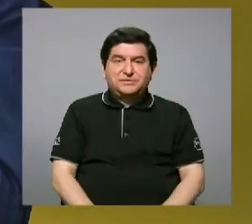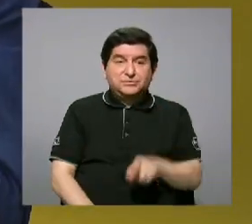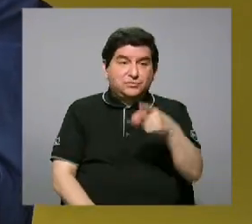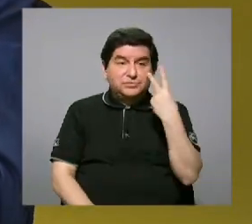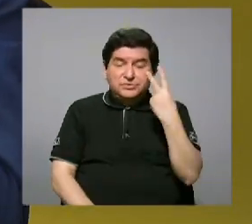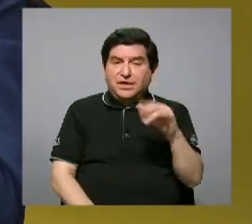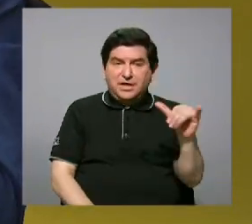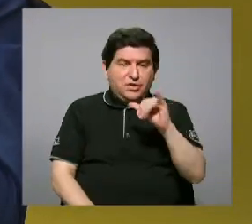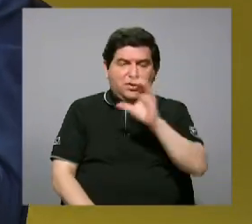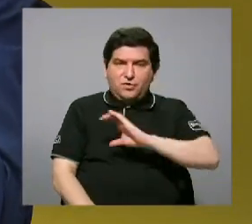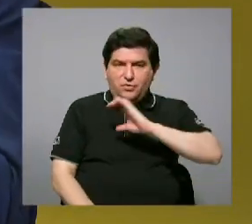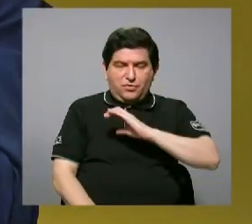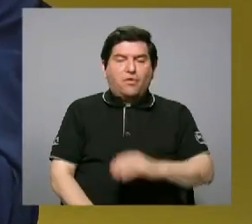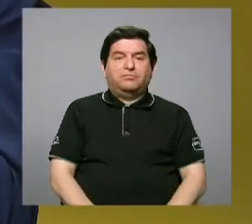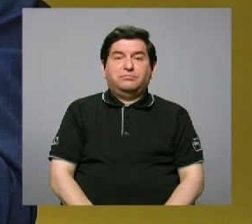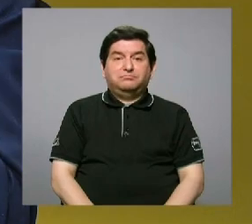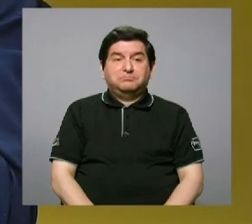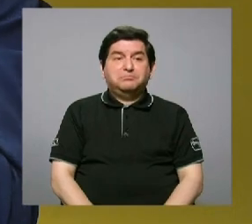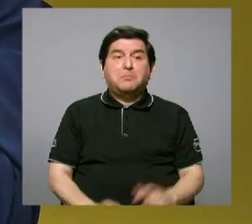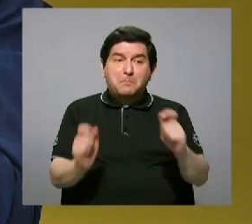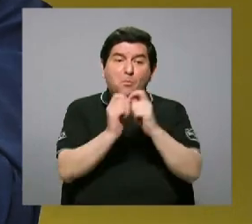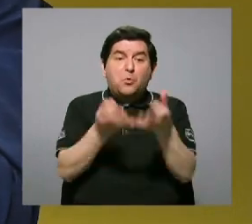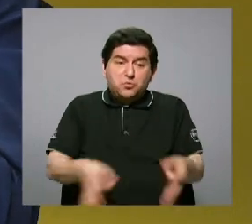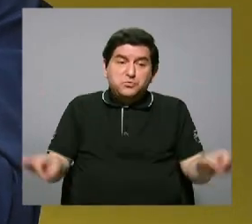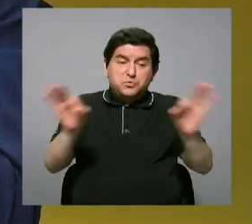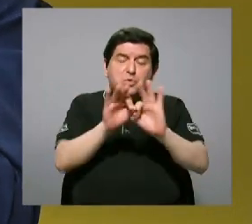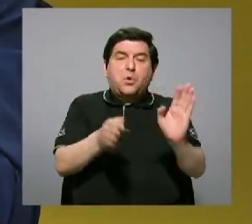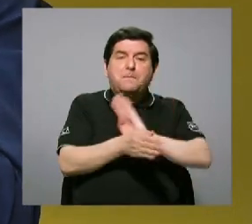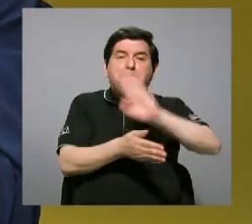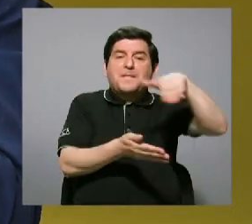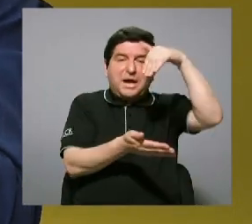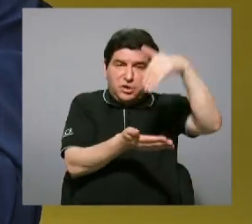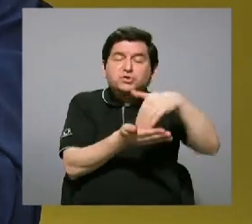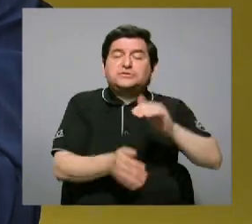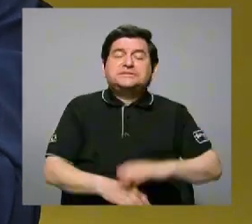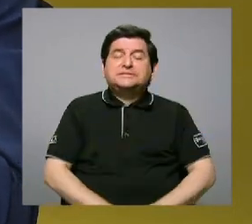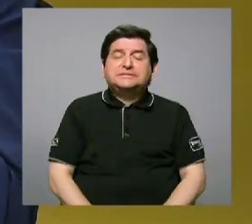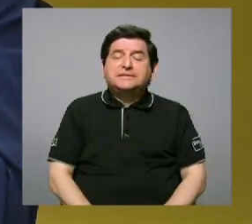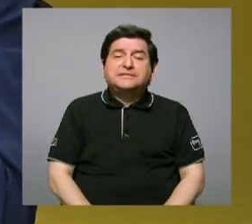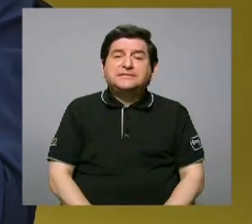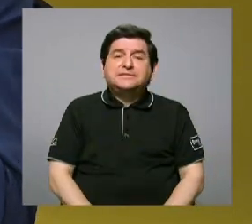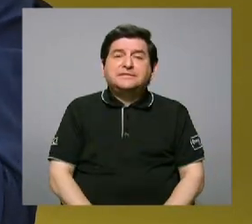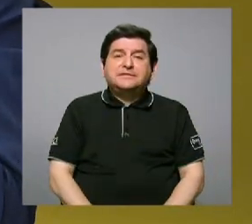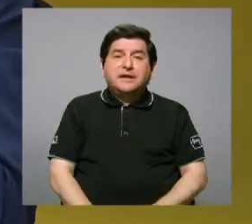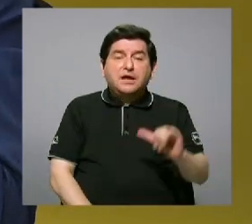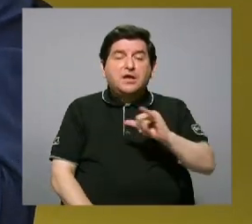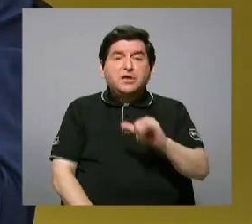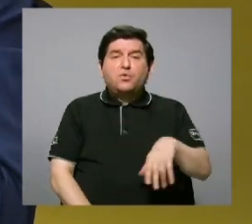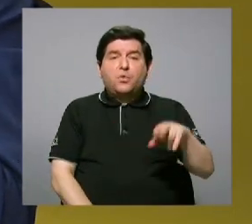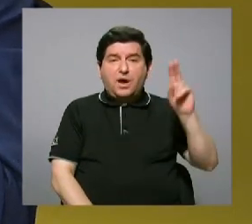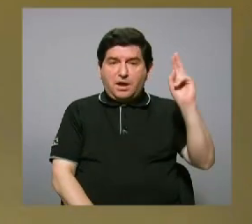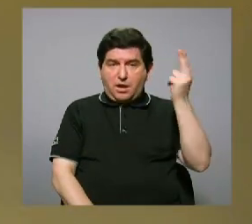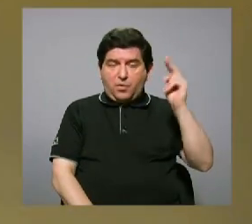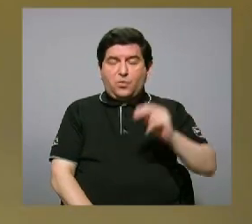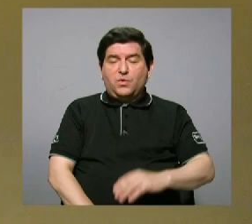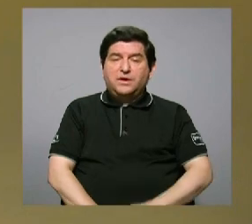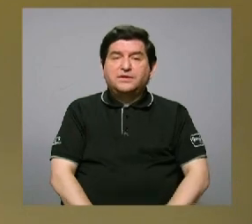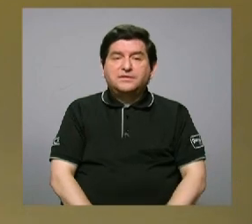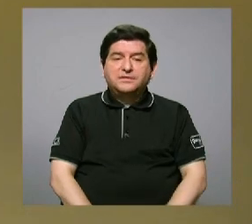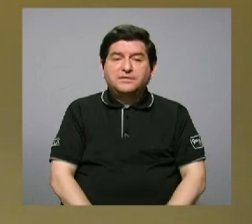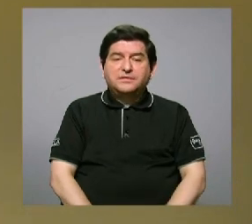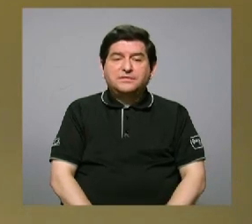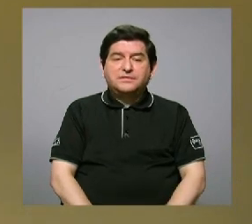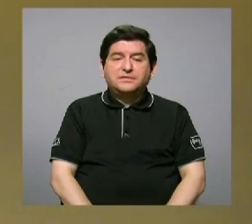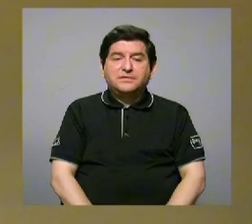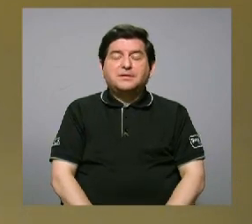esas características. Mérito, punto para el Banco Central, ¿verdad? Porque creo que ha sido un buen producto, ¿verdad? Punto para Uruguay porque